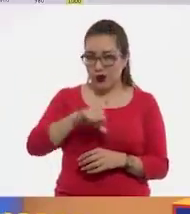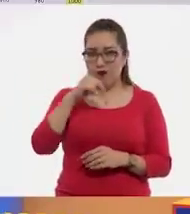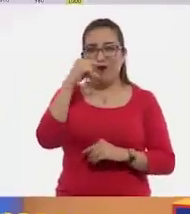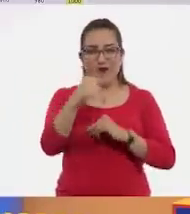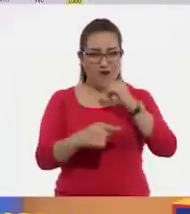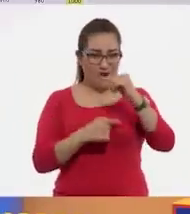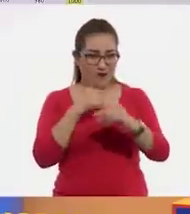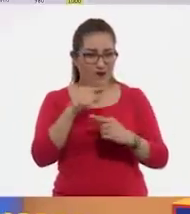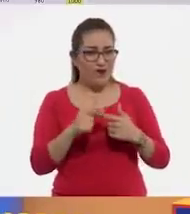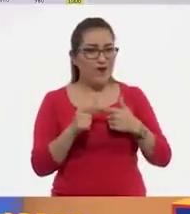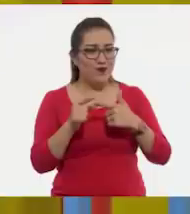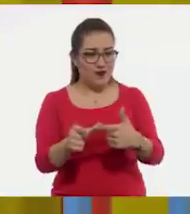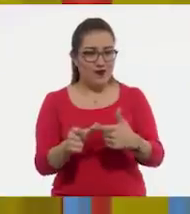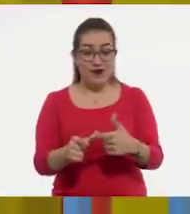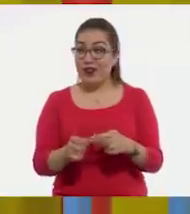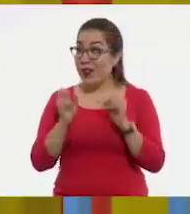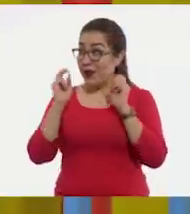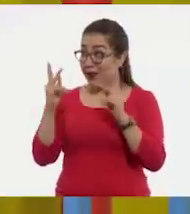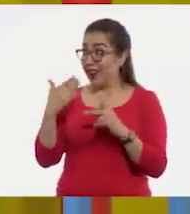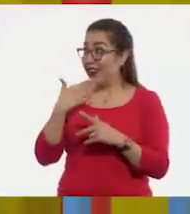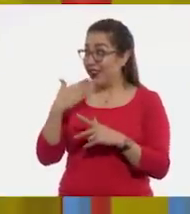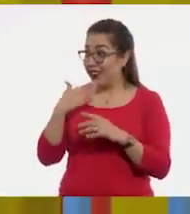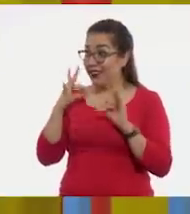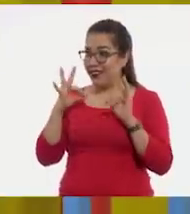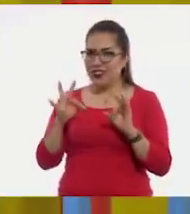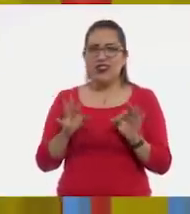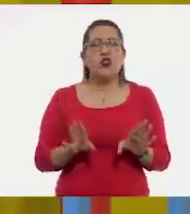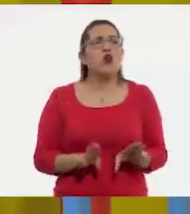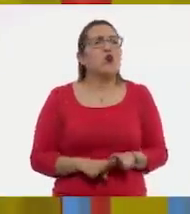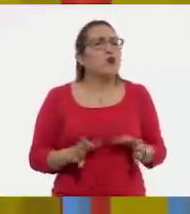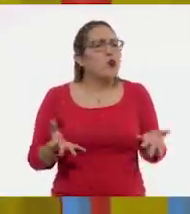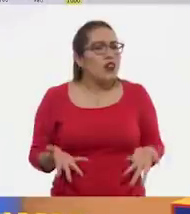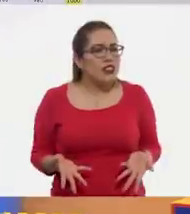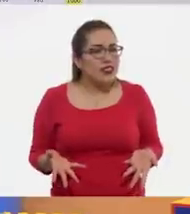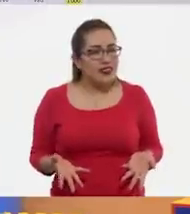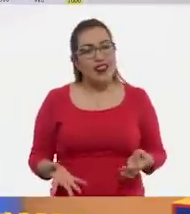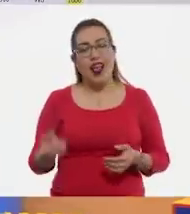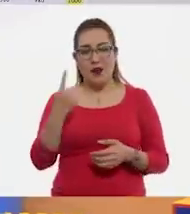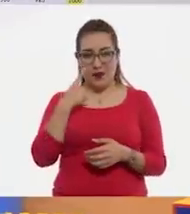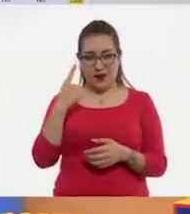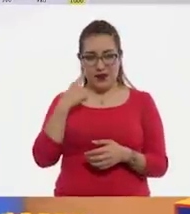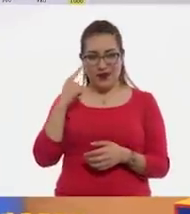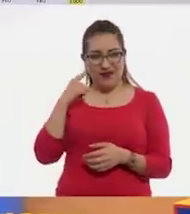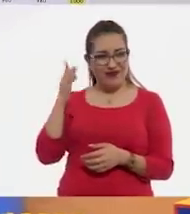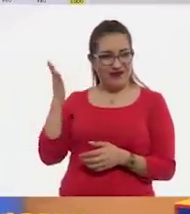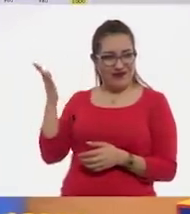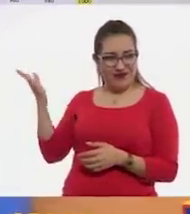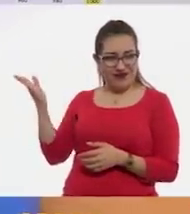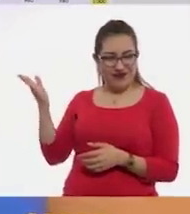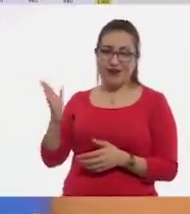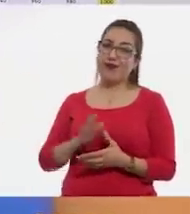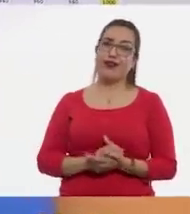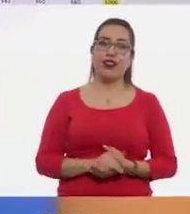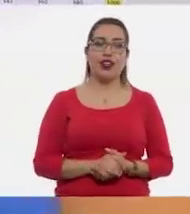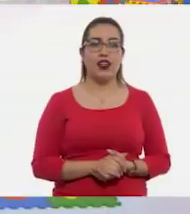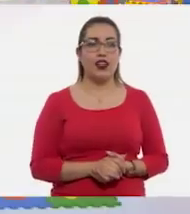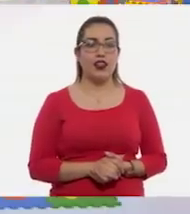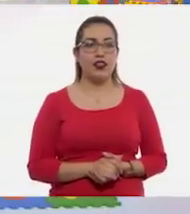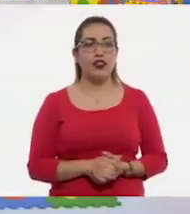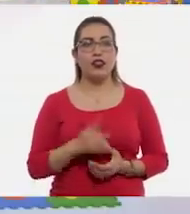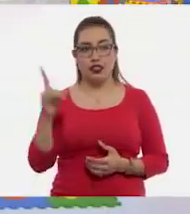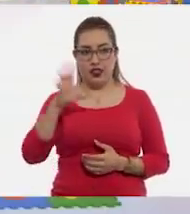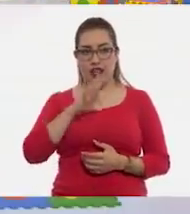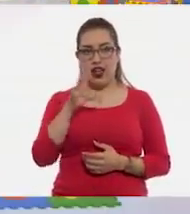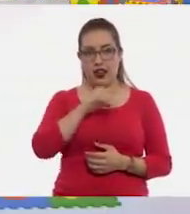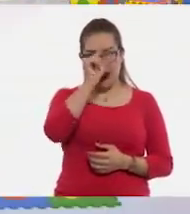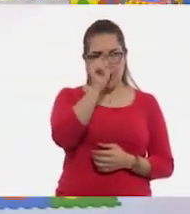número. Me parece muy bien. ¿Y cómo lo vamos a hacer? Ah, mira. Pues si notas aquí en el pizarrón, hay algunas